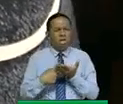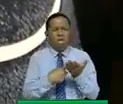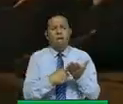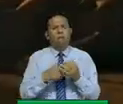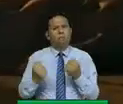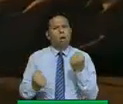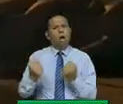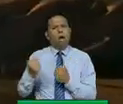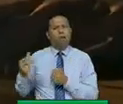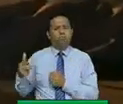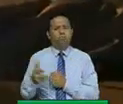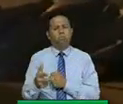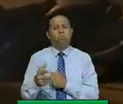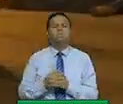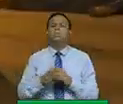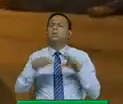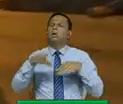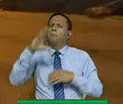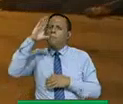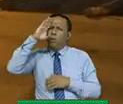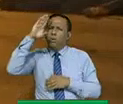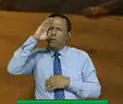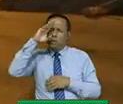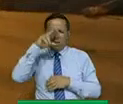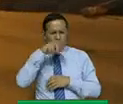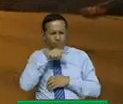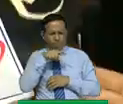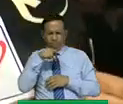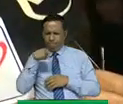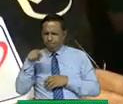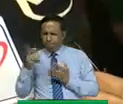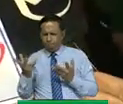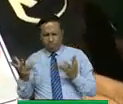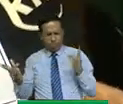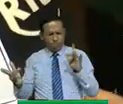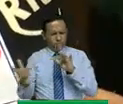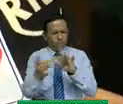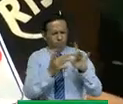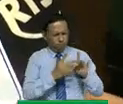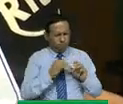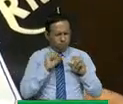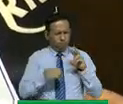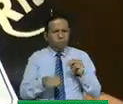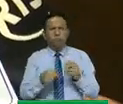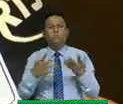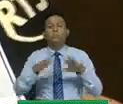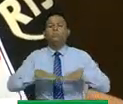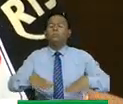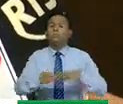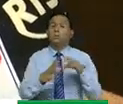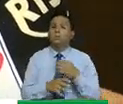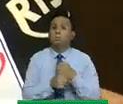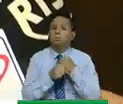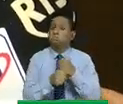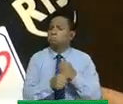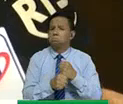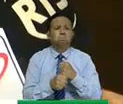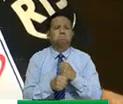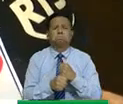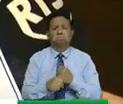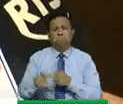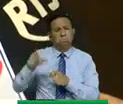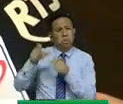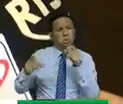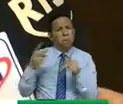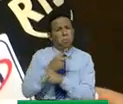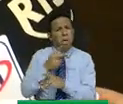La policía investiga si estas muertes violentas están relacionadas. Es una inseguridad porque los ladrones o los matones llegan a tirar balas a